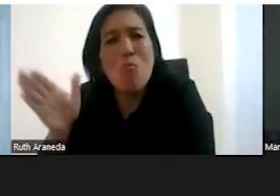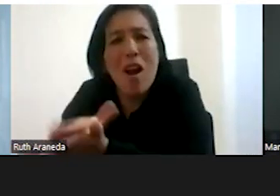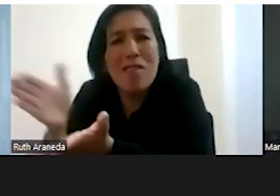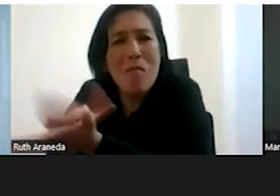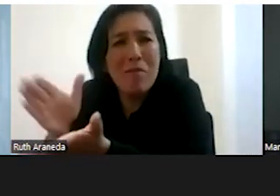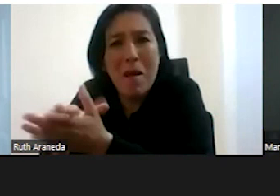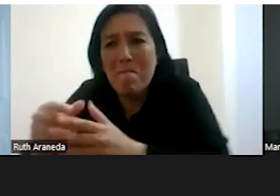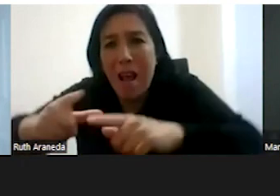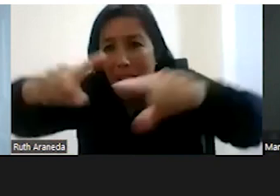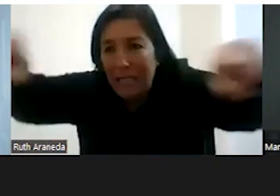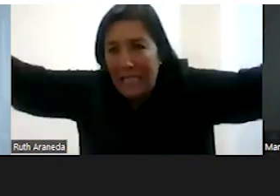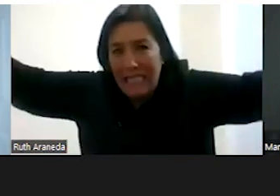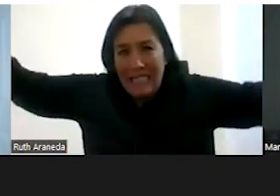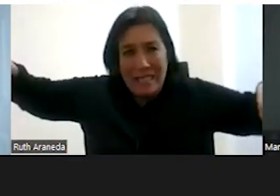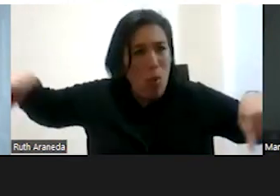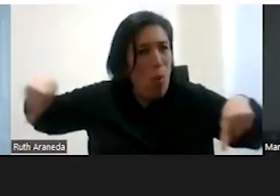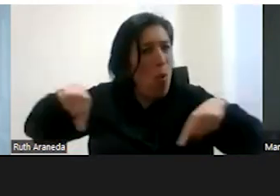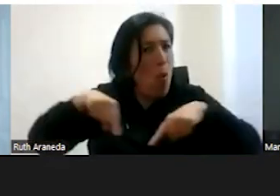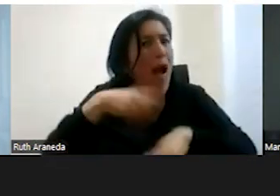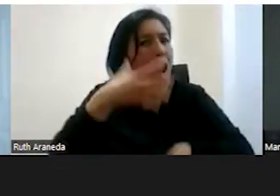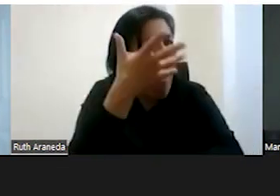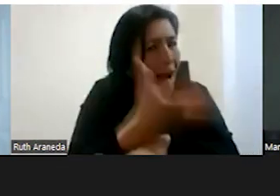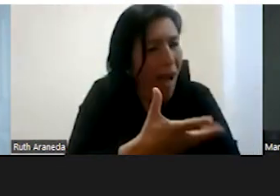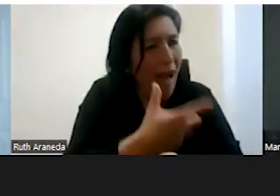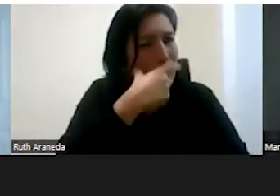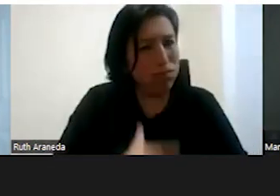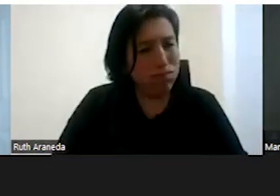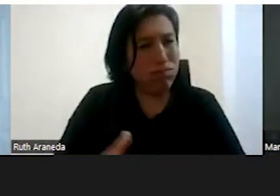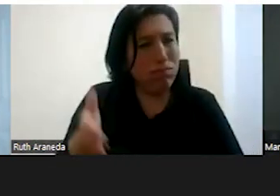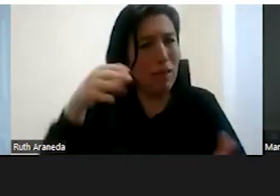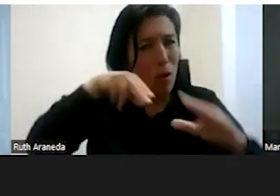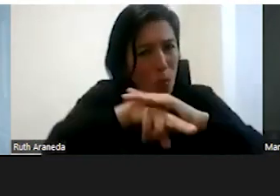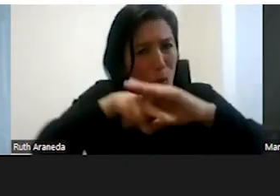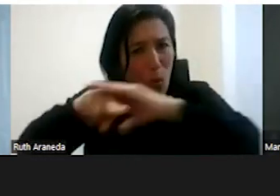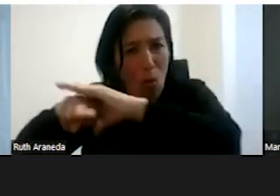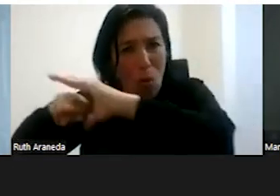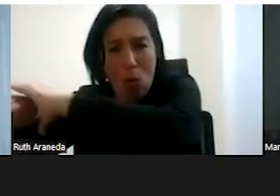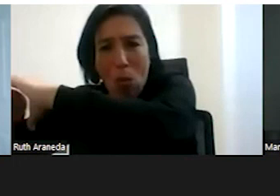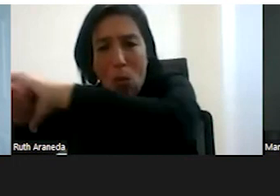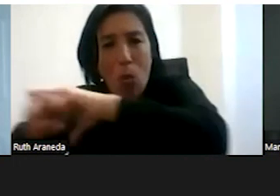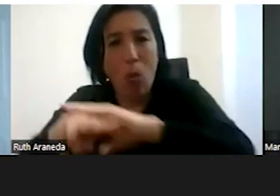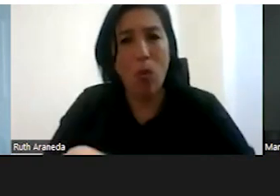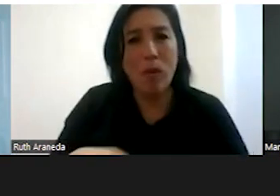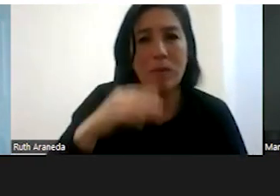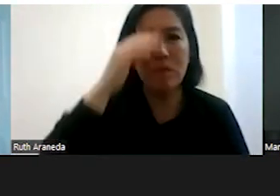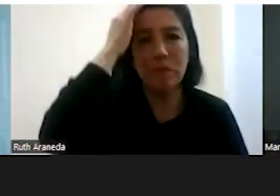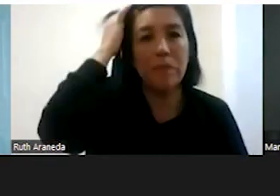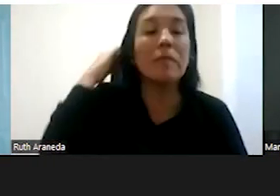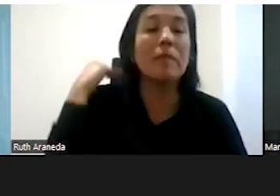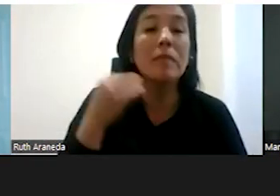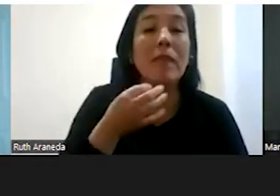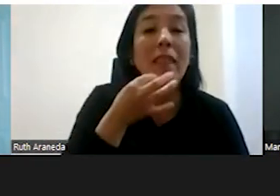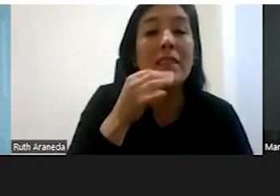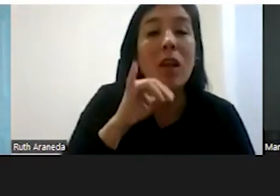un sitio extraordinario, muy importante. Pero Juanita sabe más de esta parte. Veamos, sí. Juanita, hay una